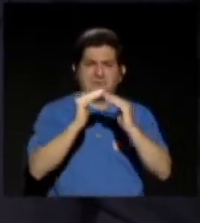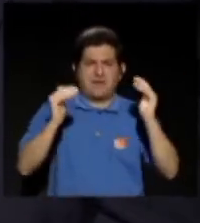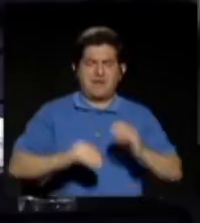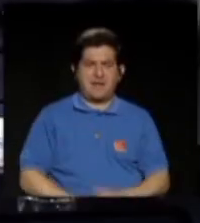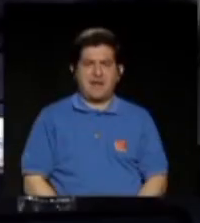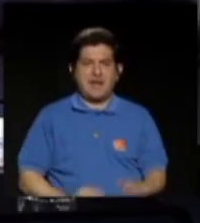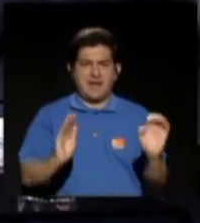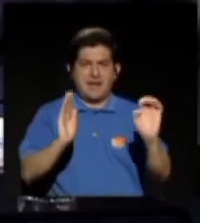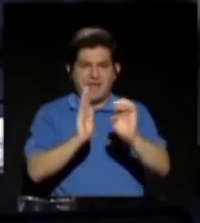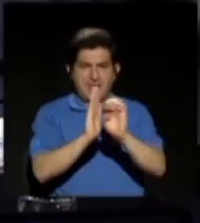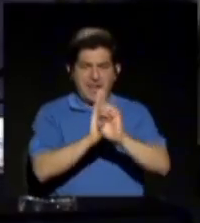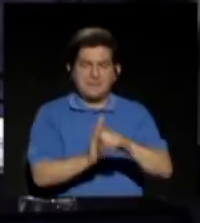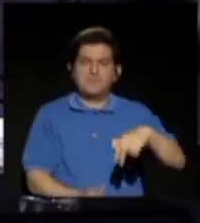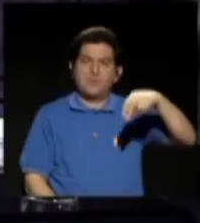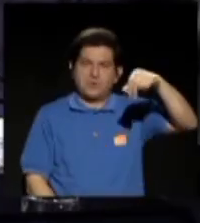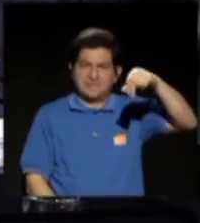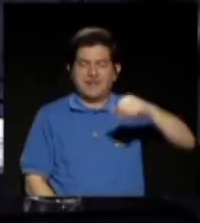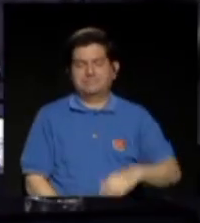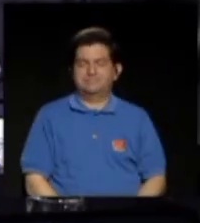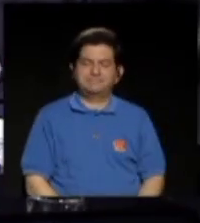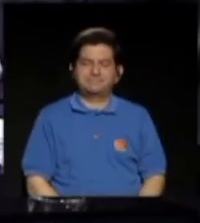como es el caso de la sal. Sí, con